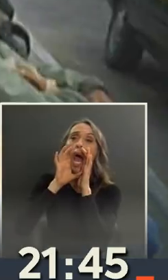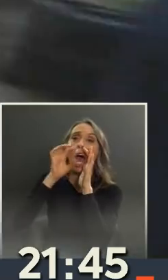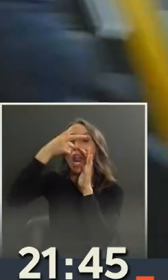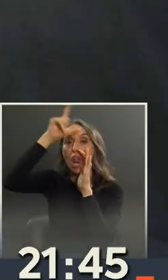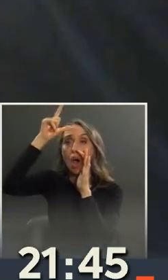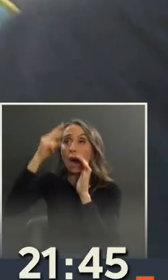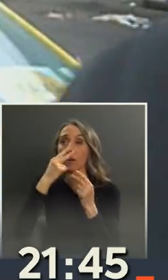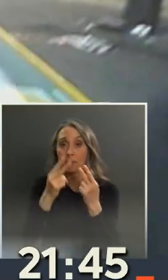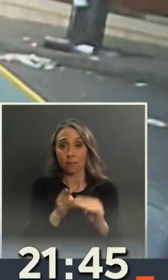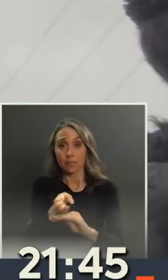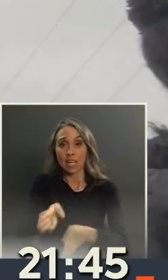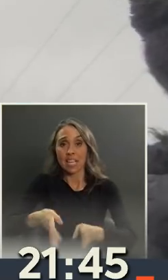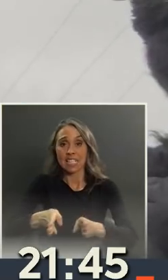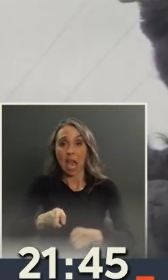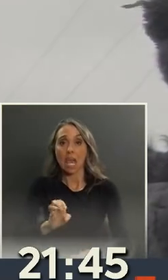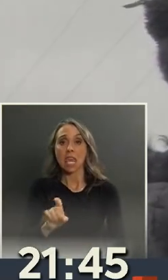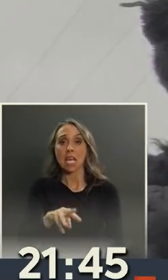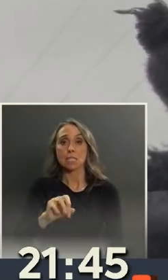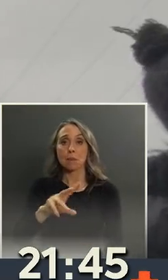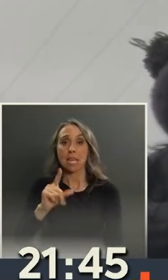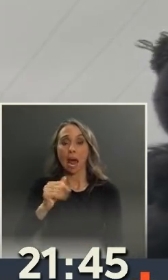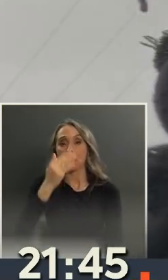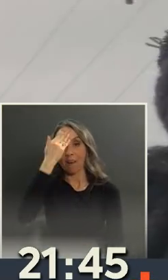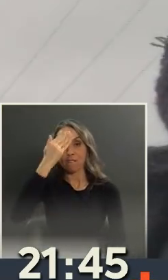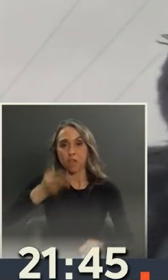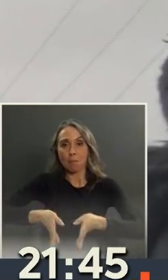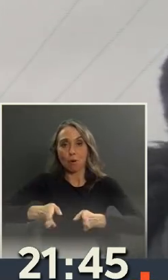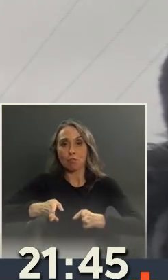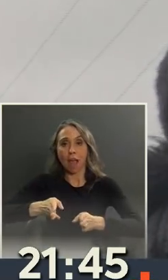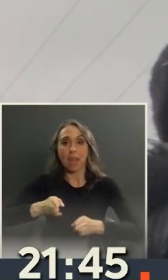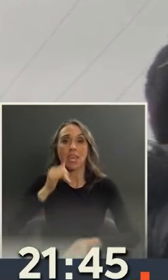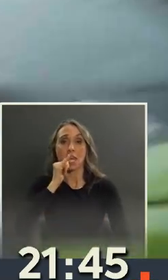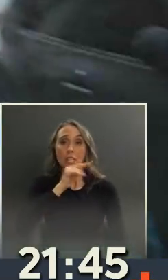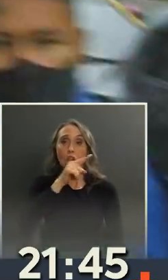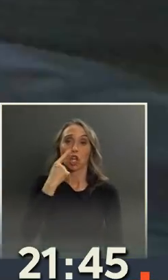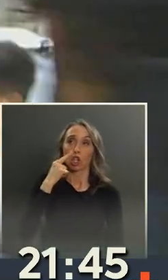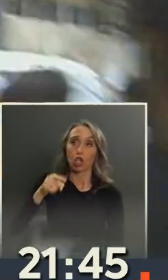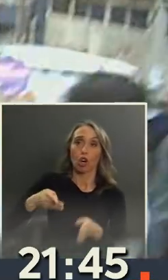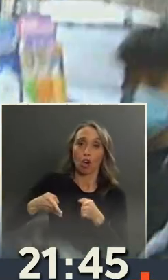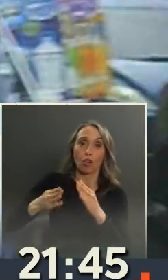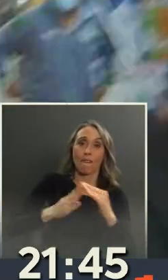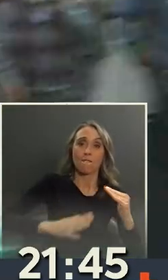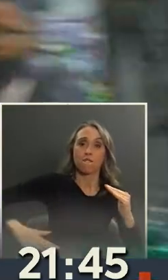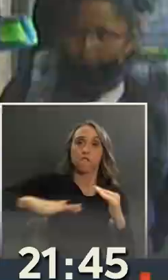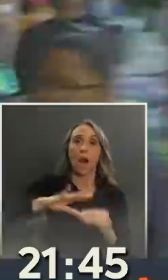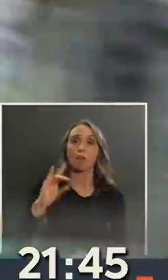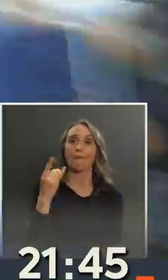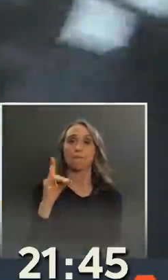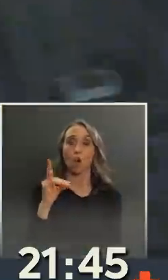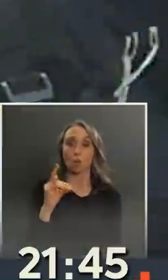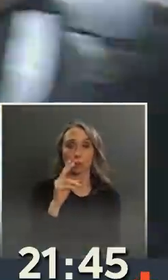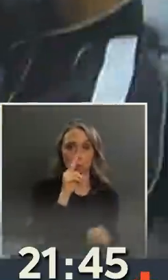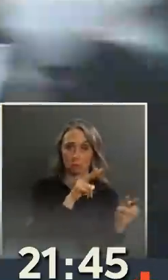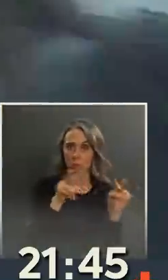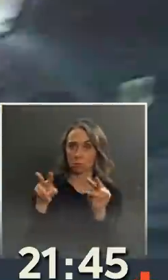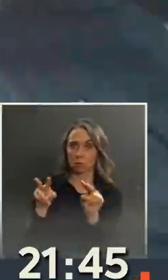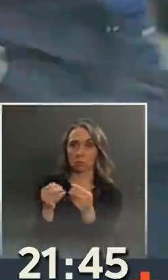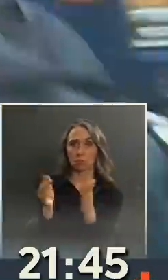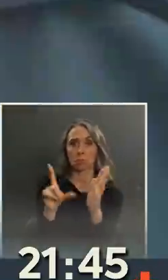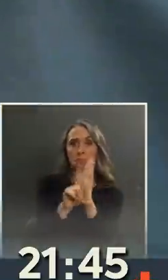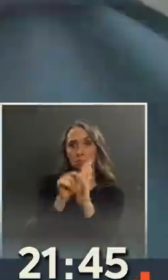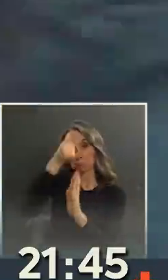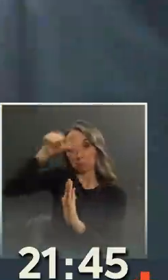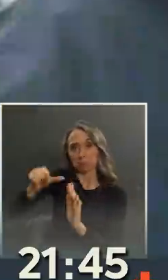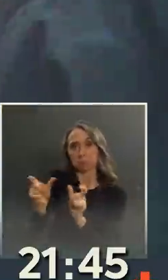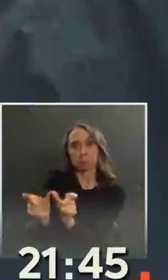Basta ir a la calle Esmeralda del casco histórico de Iquique, zona conocida como el barrio boliviano, para ver lo impune que opera el transporte